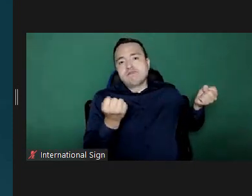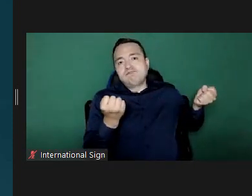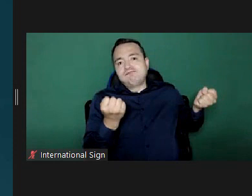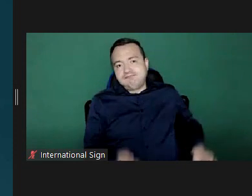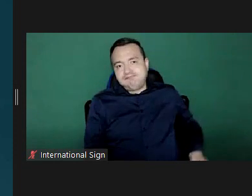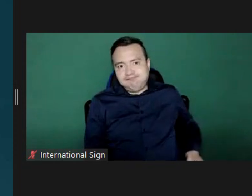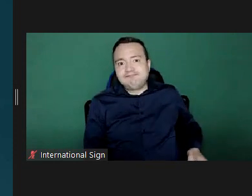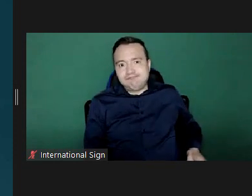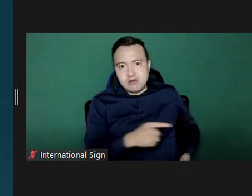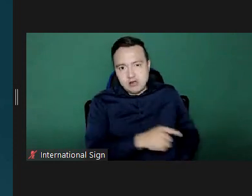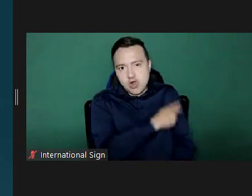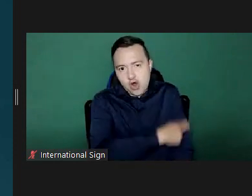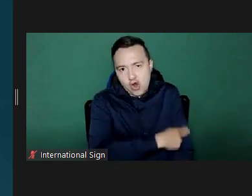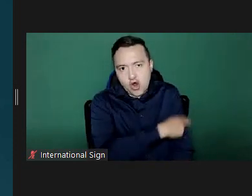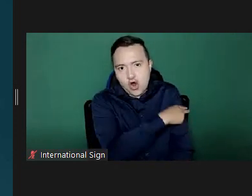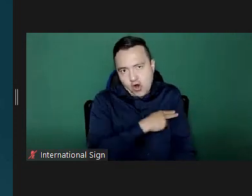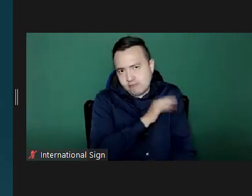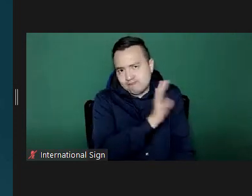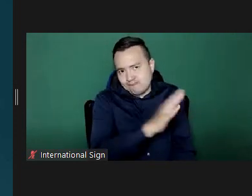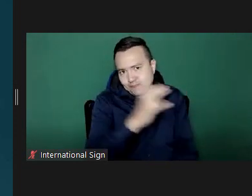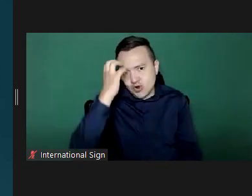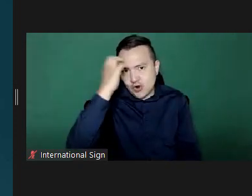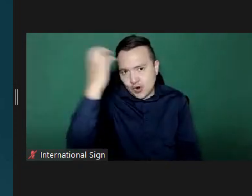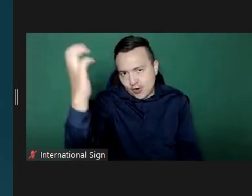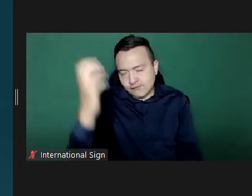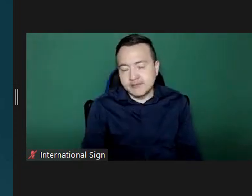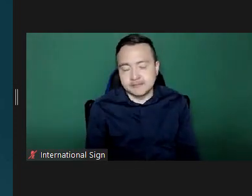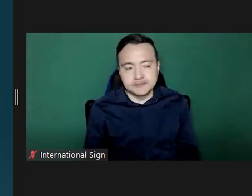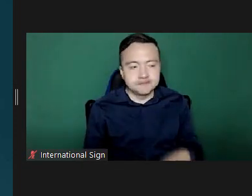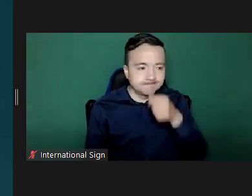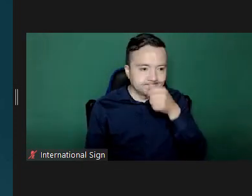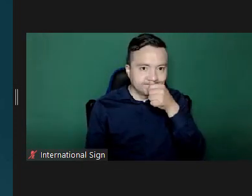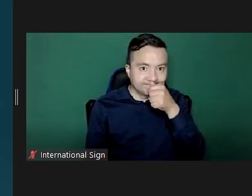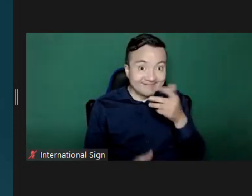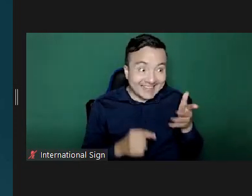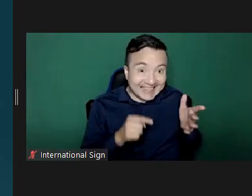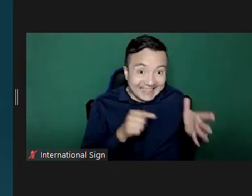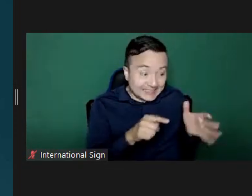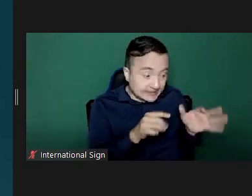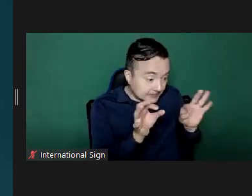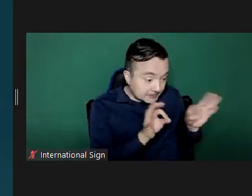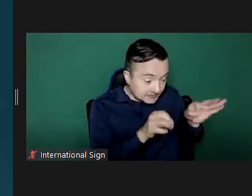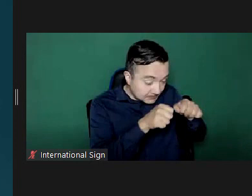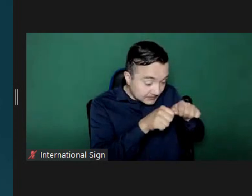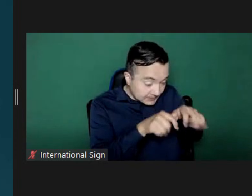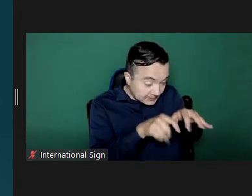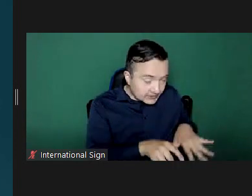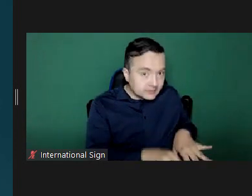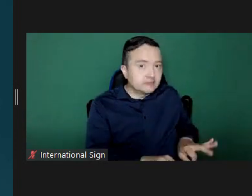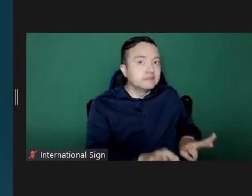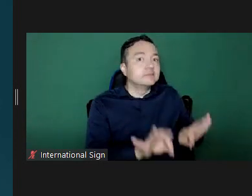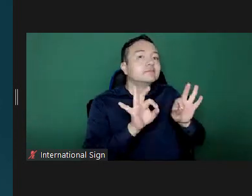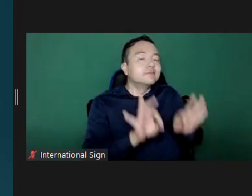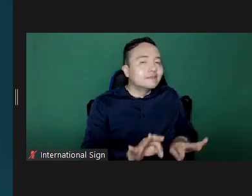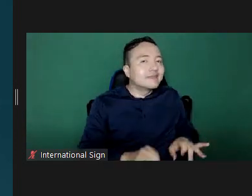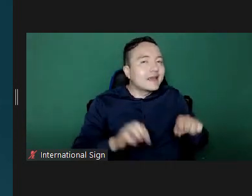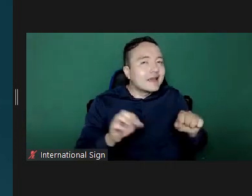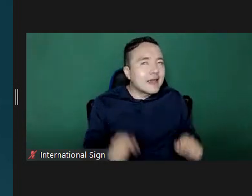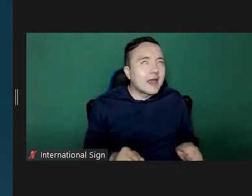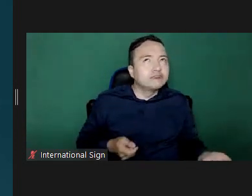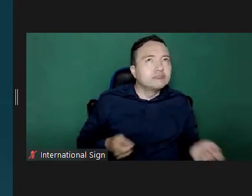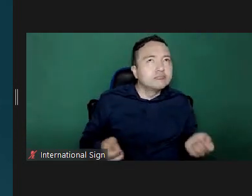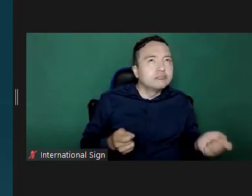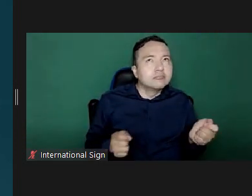en los hospitales públicos. Y esto también fortalece el mensaje de coordinar una respuesta